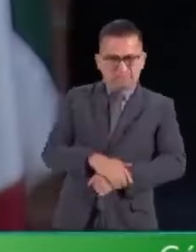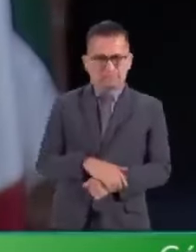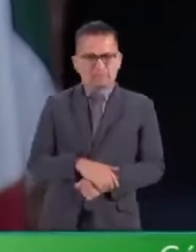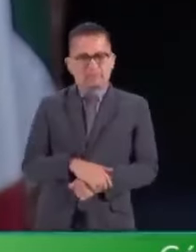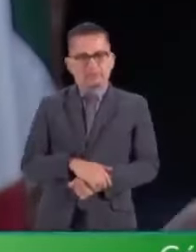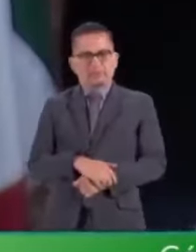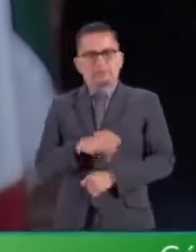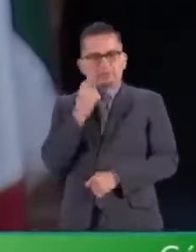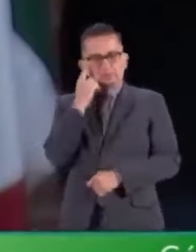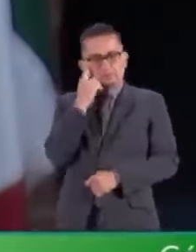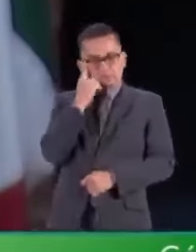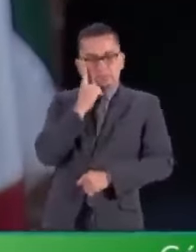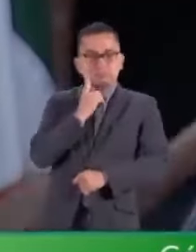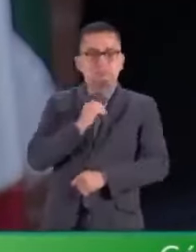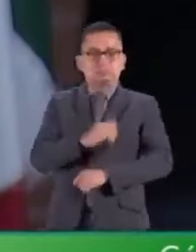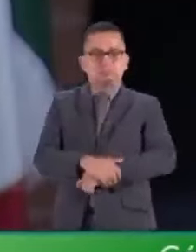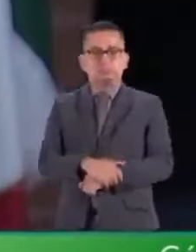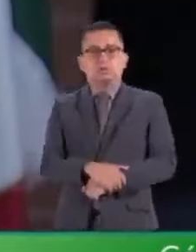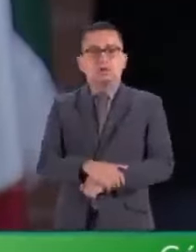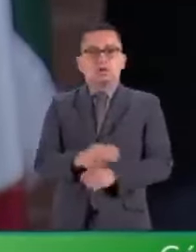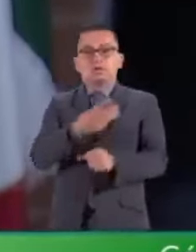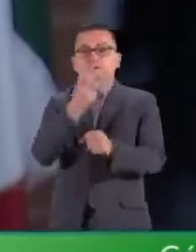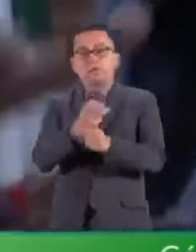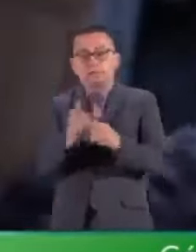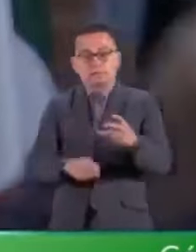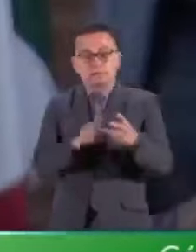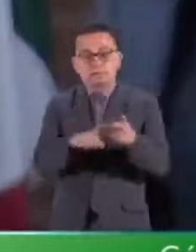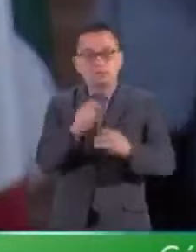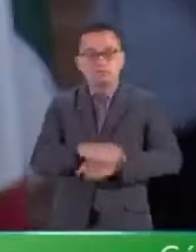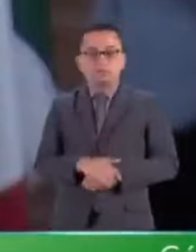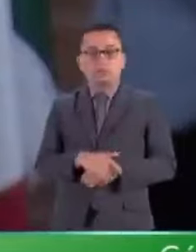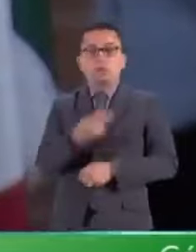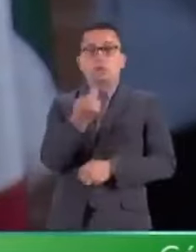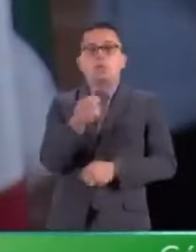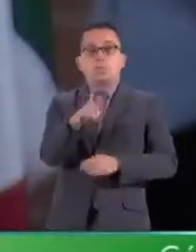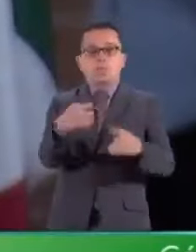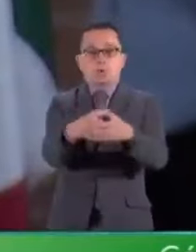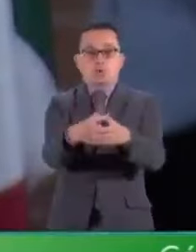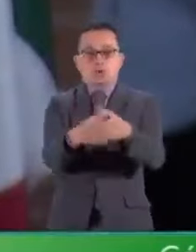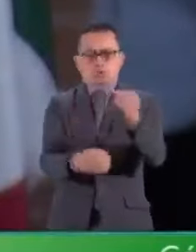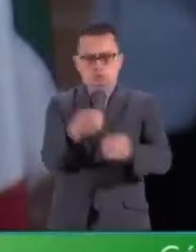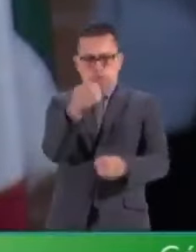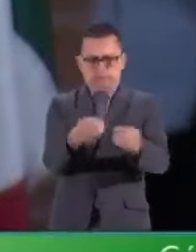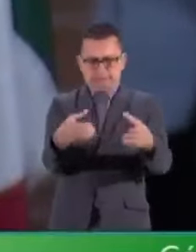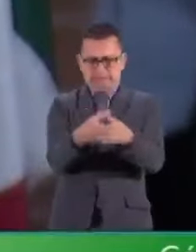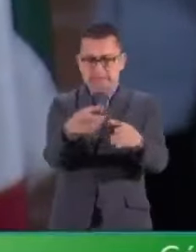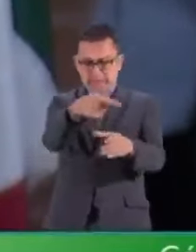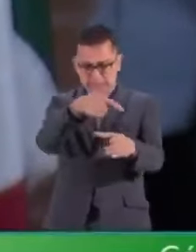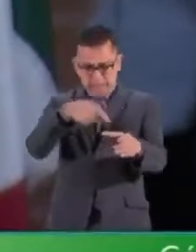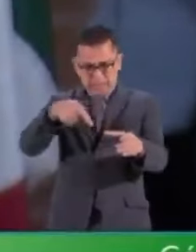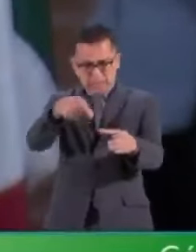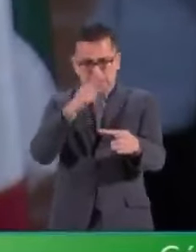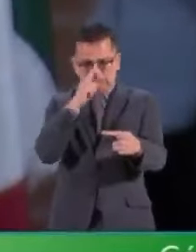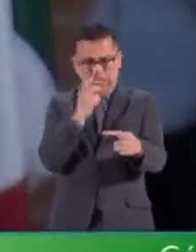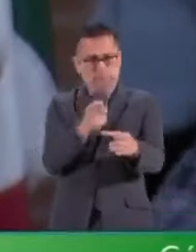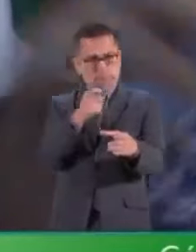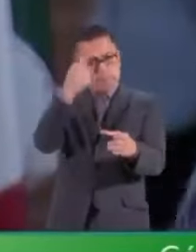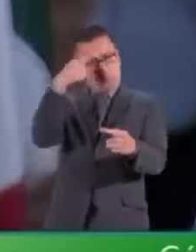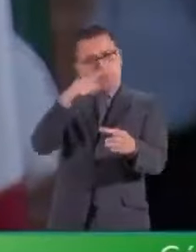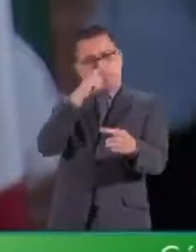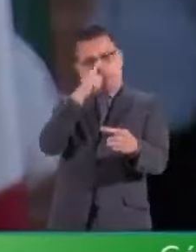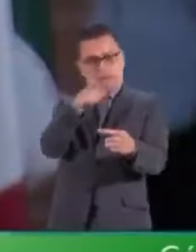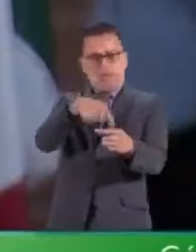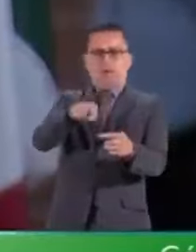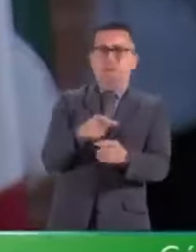no se vale pretender al Poder Judicial hacerle un comité de salud pública del terror,